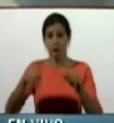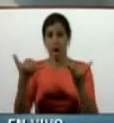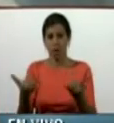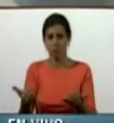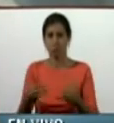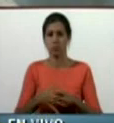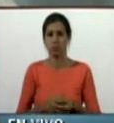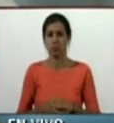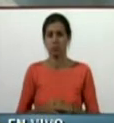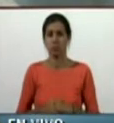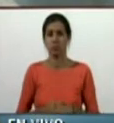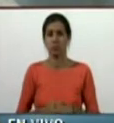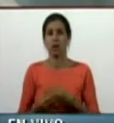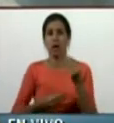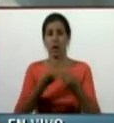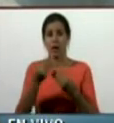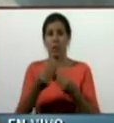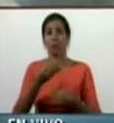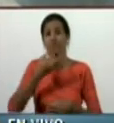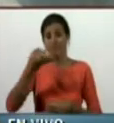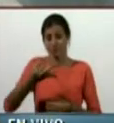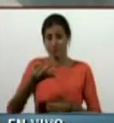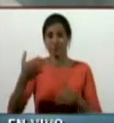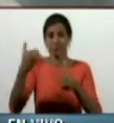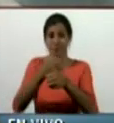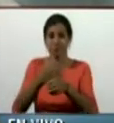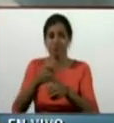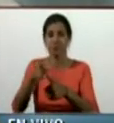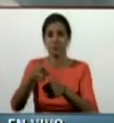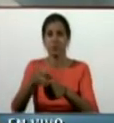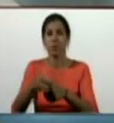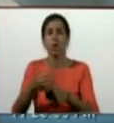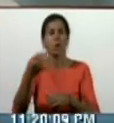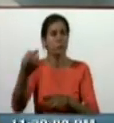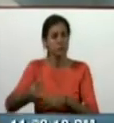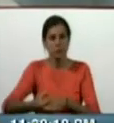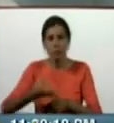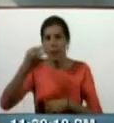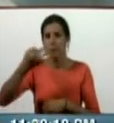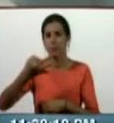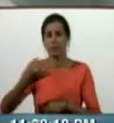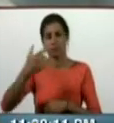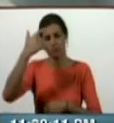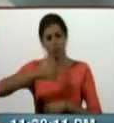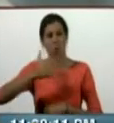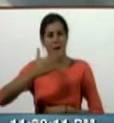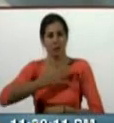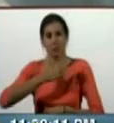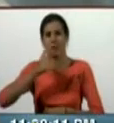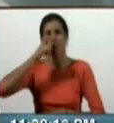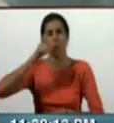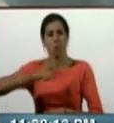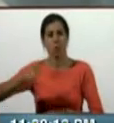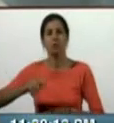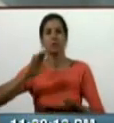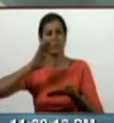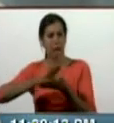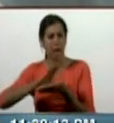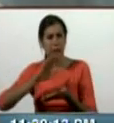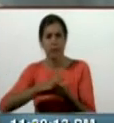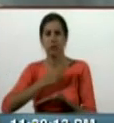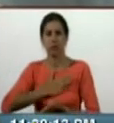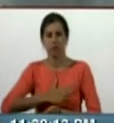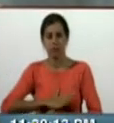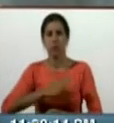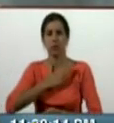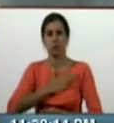para que hagamos realidad lo que siempre hemos sido, un pueblo tranquilo y que